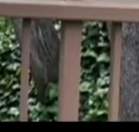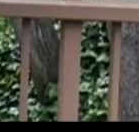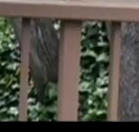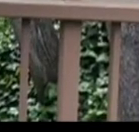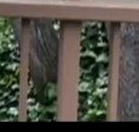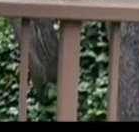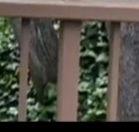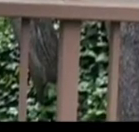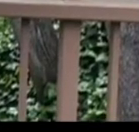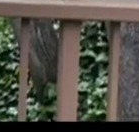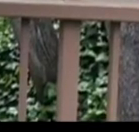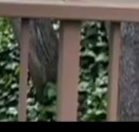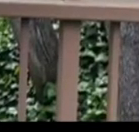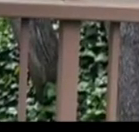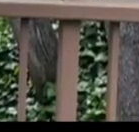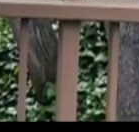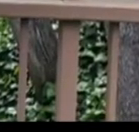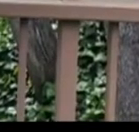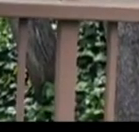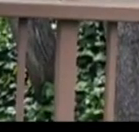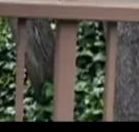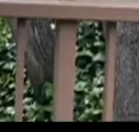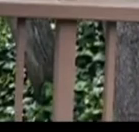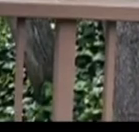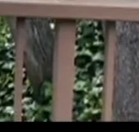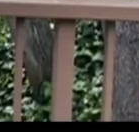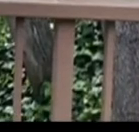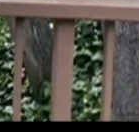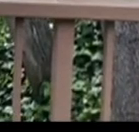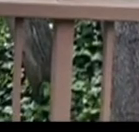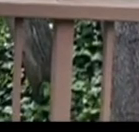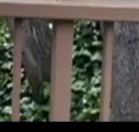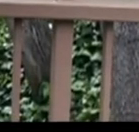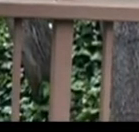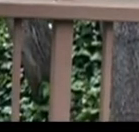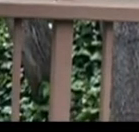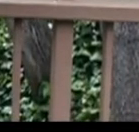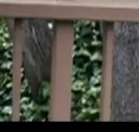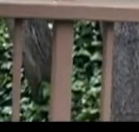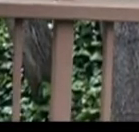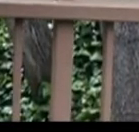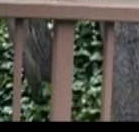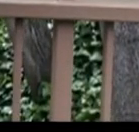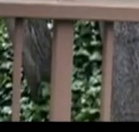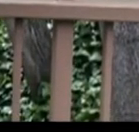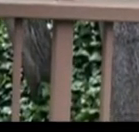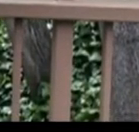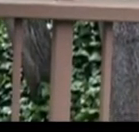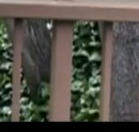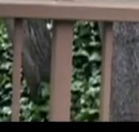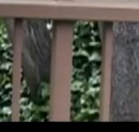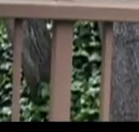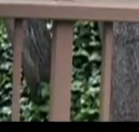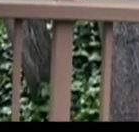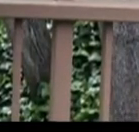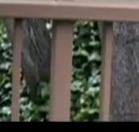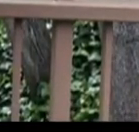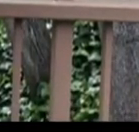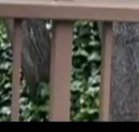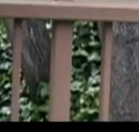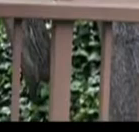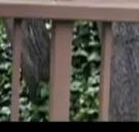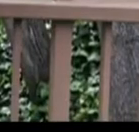de México en San Francisco, en donde también platicaremos con representantes de México sobre el periodismo científico